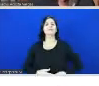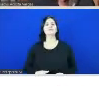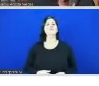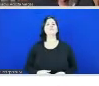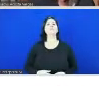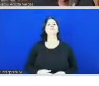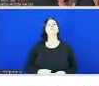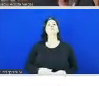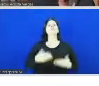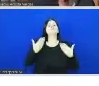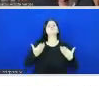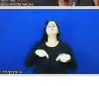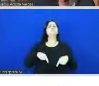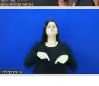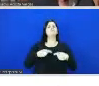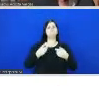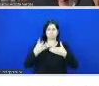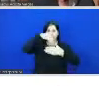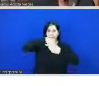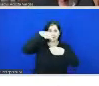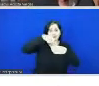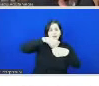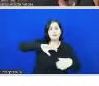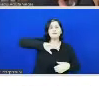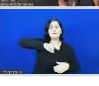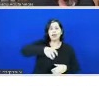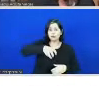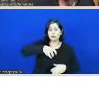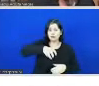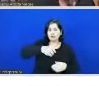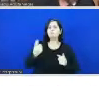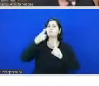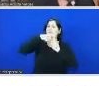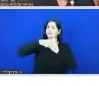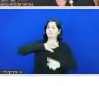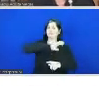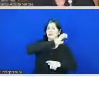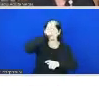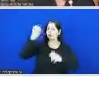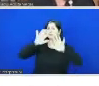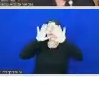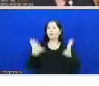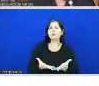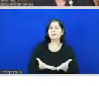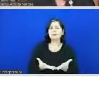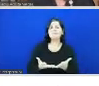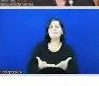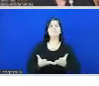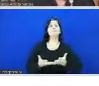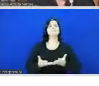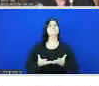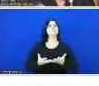e internacionales. Y en la actualidad estas demandas están centrándose en situaciones particulares